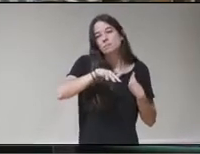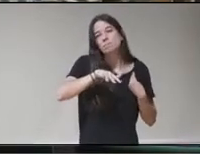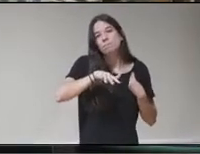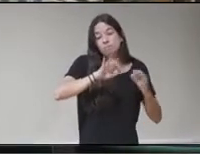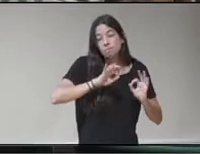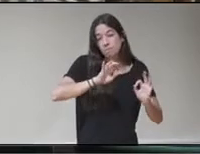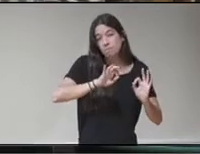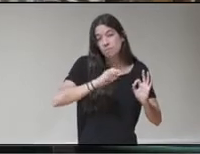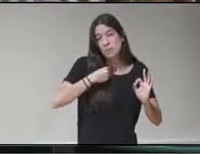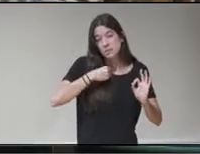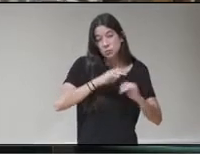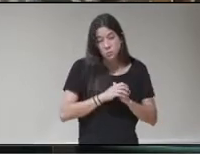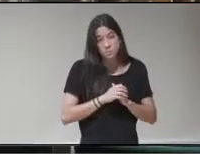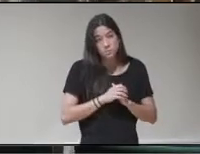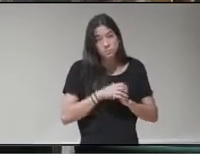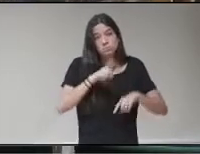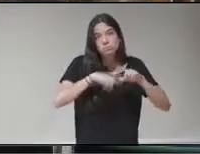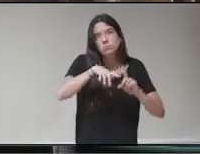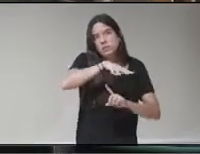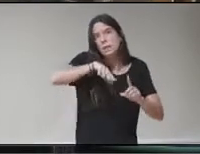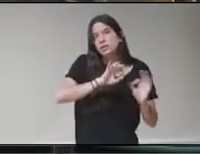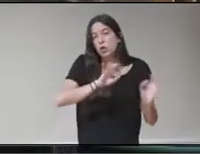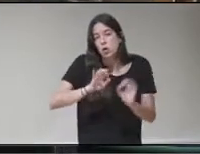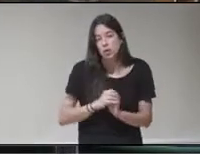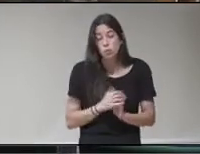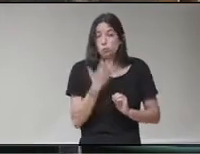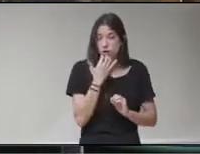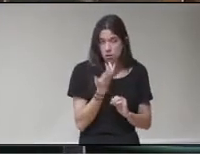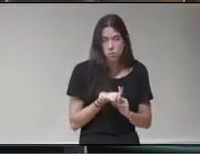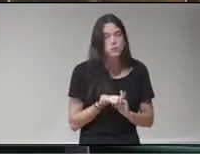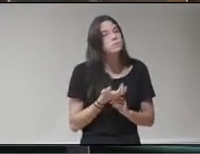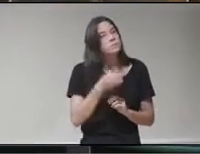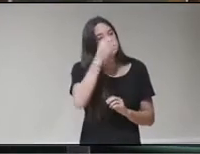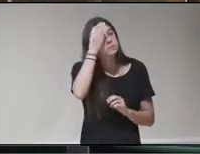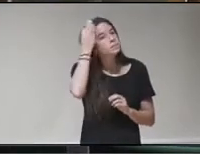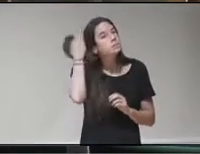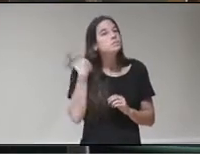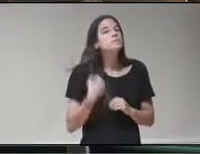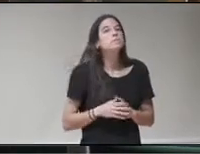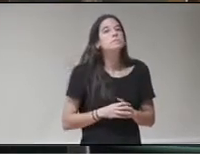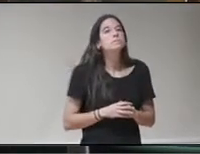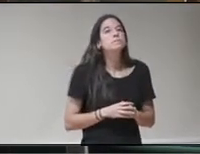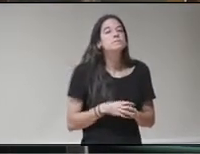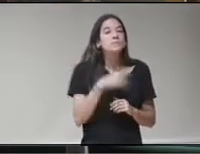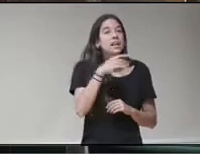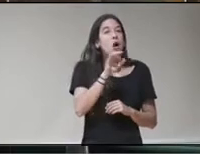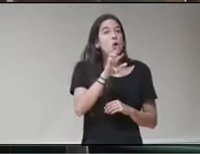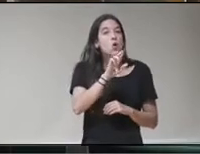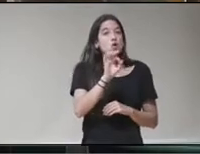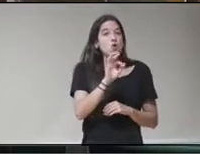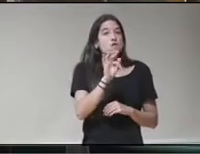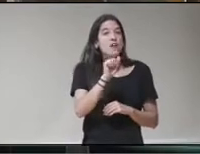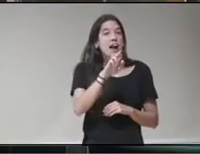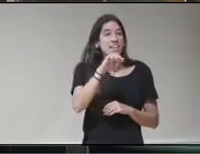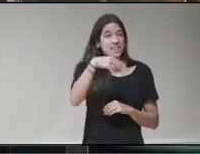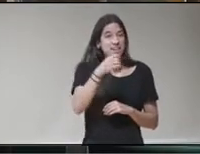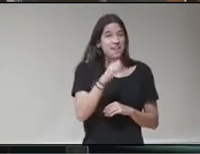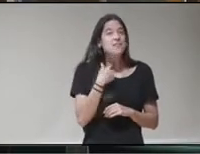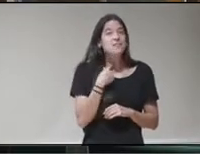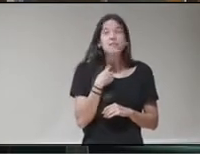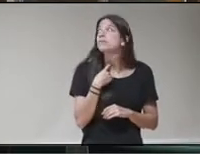esos ambientes concretos. Por ejemplo, a nivel de la orofaringe,